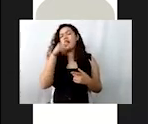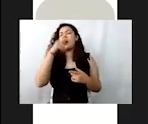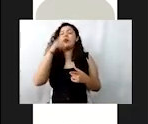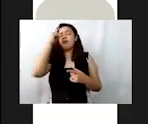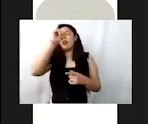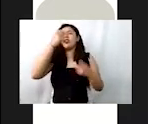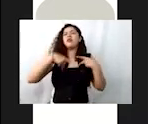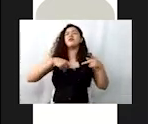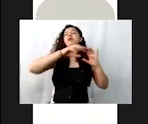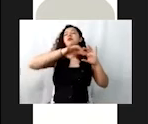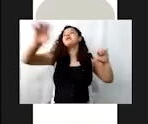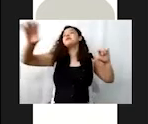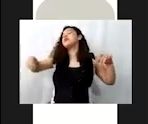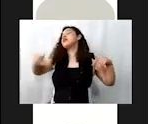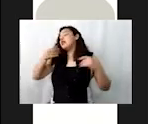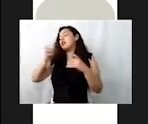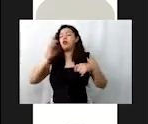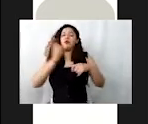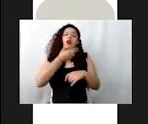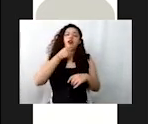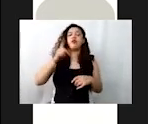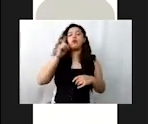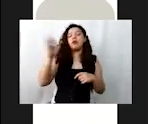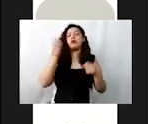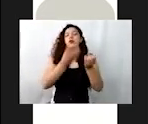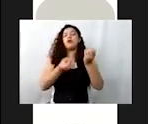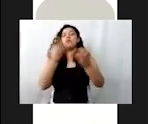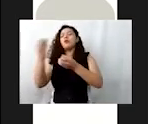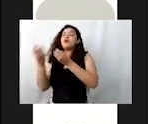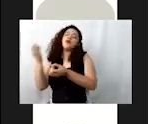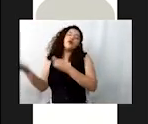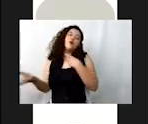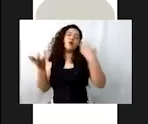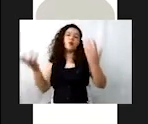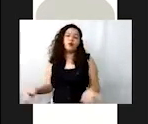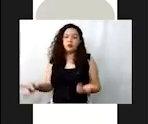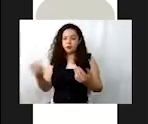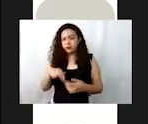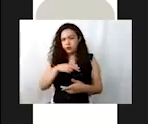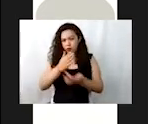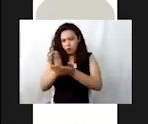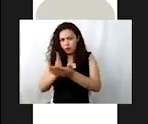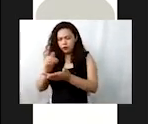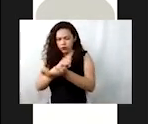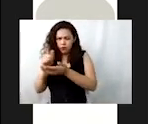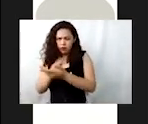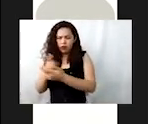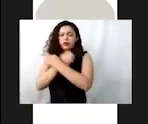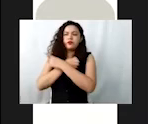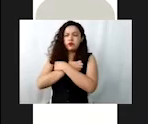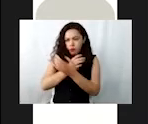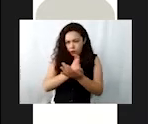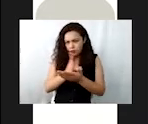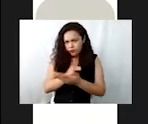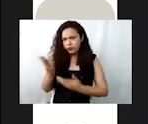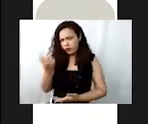todas las personas, oportunidades entre hombres y mujeres y acceso a saneamiento, acceso a educación, o sea, creo que